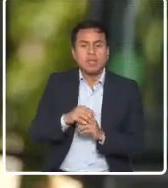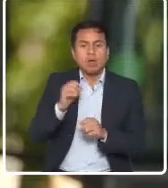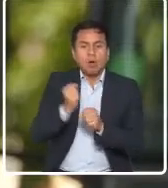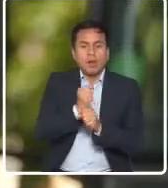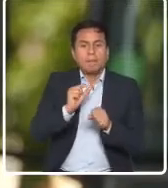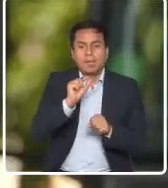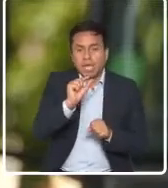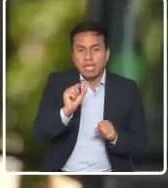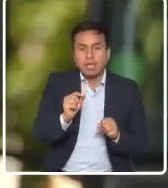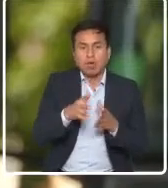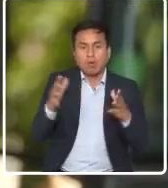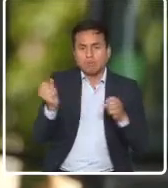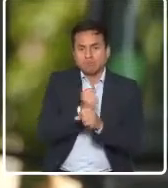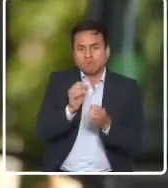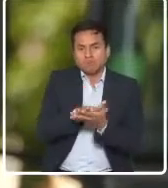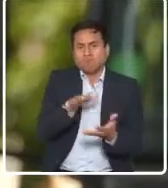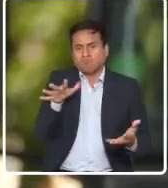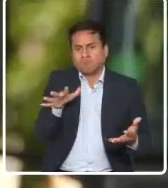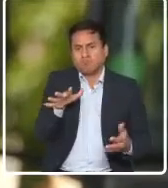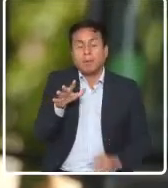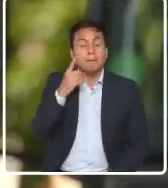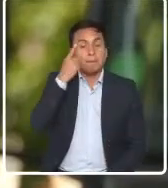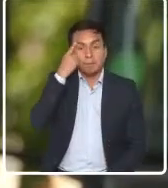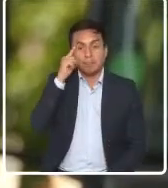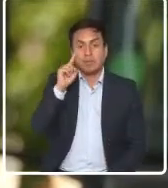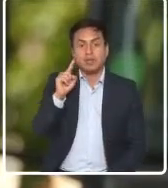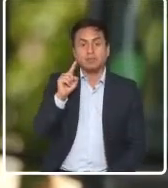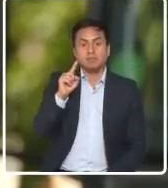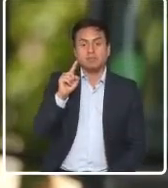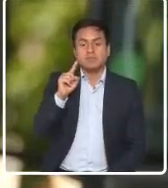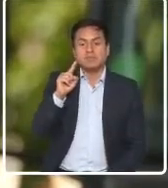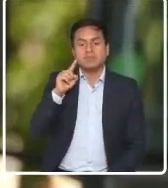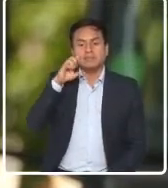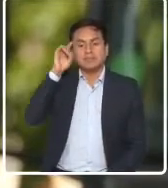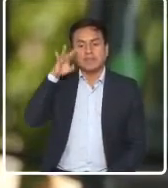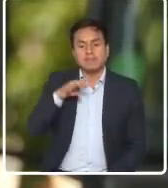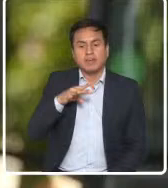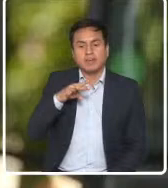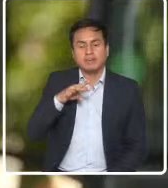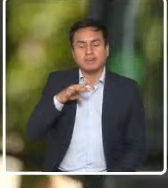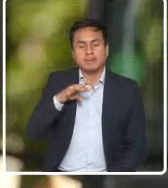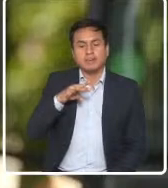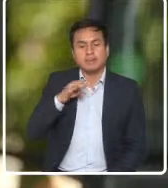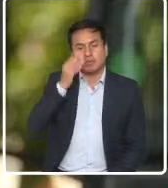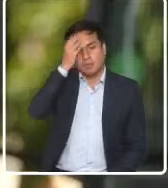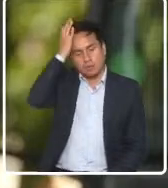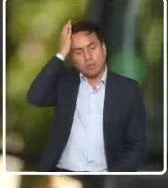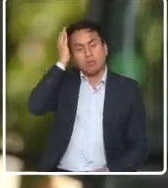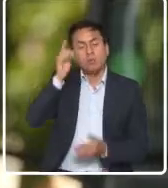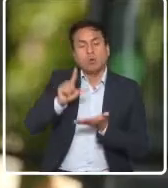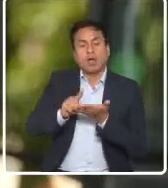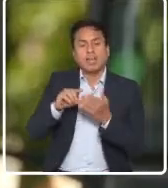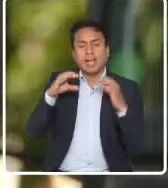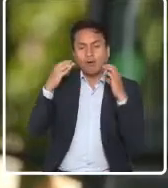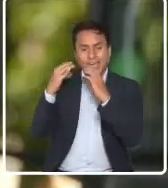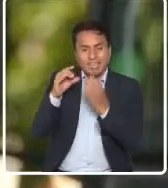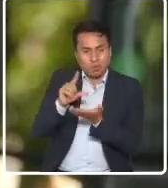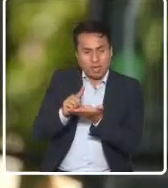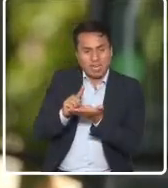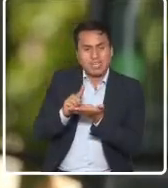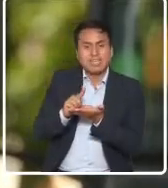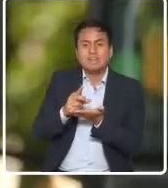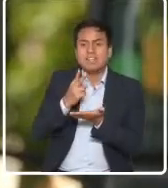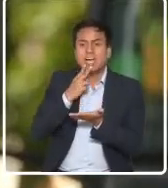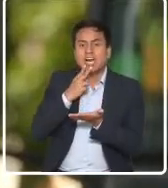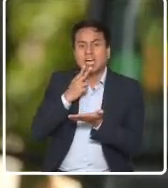pequeñas obras, con obras más grandes, pero saber de que en un lugar como Cauquenes la calidad